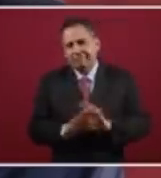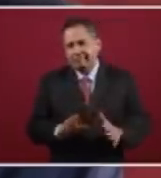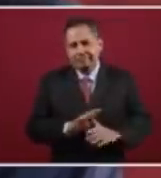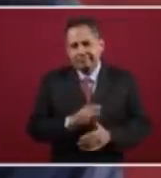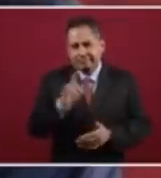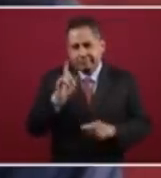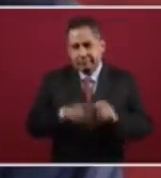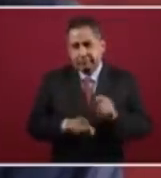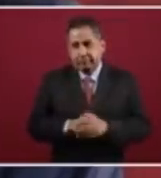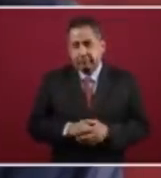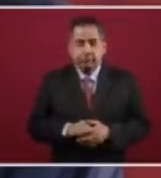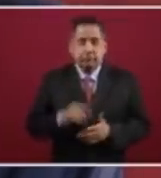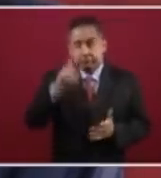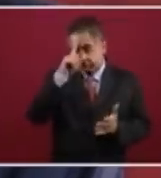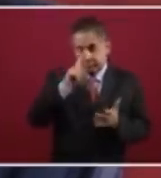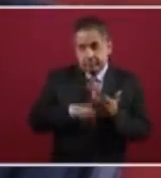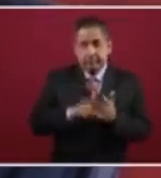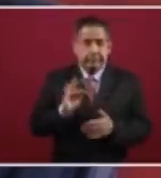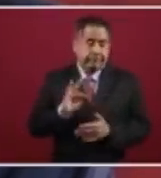Sí debe de haber